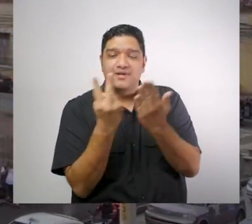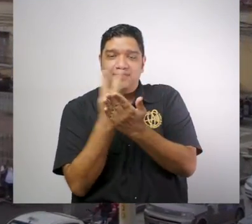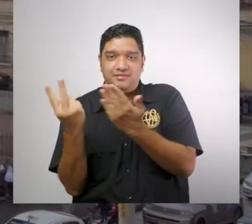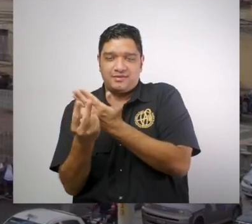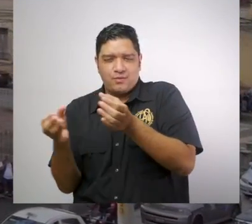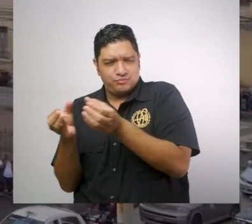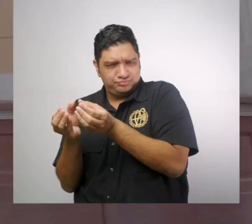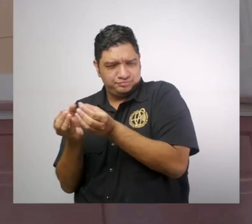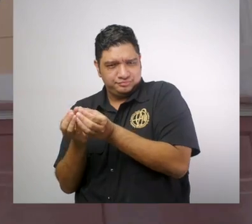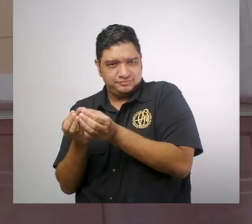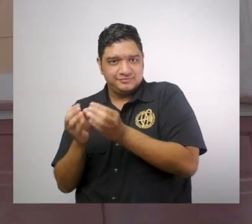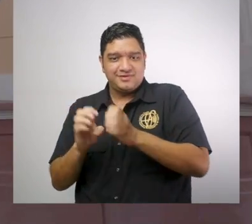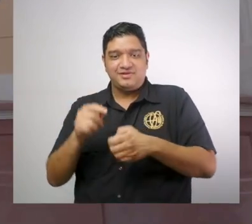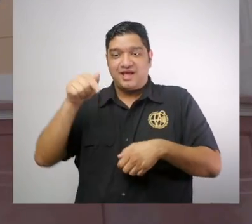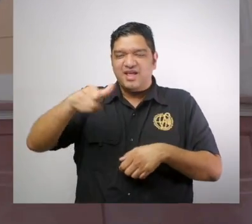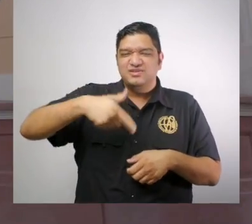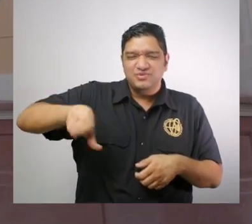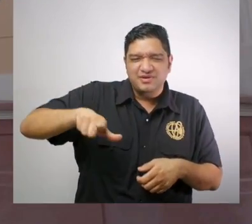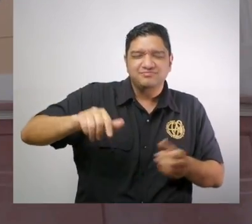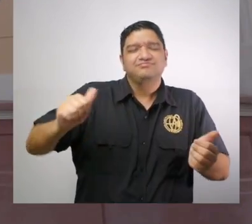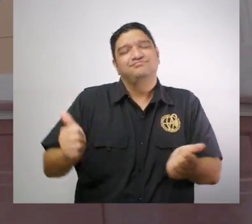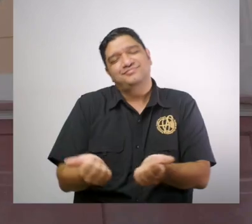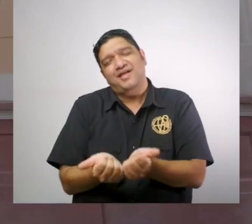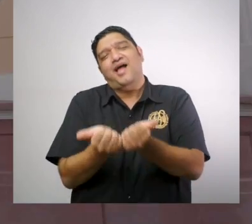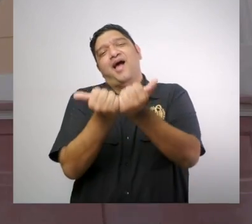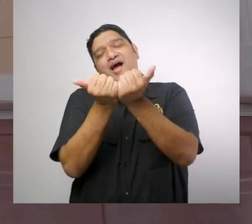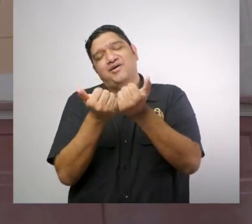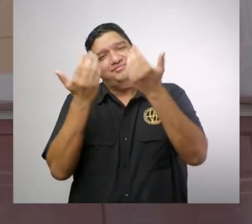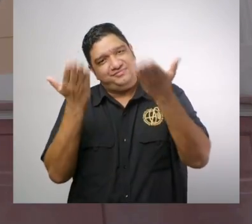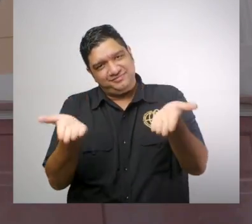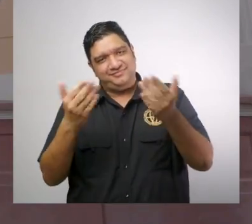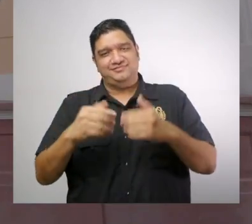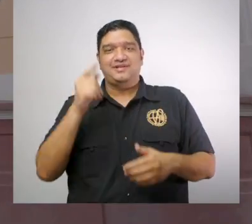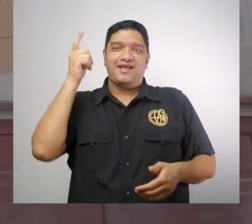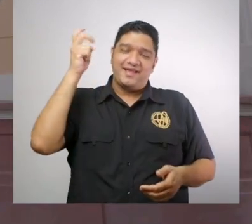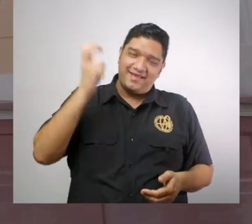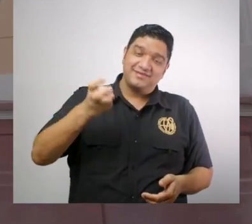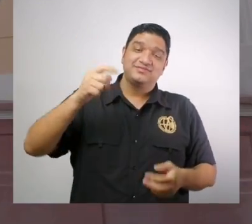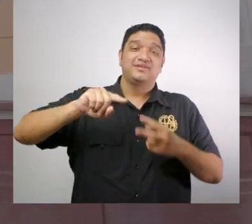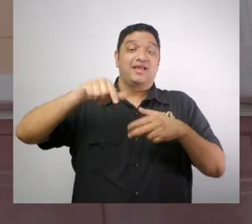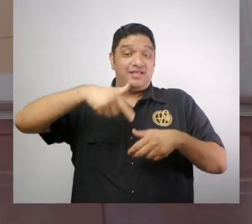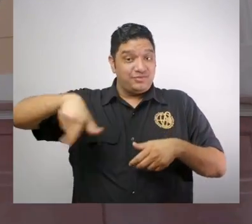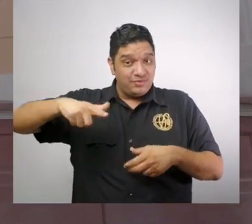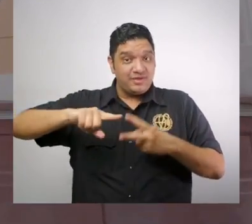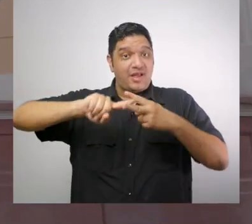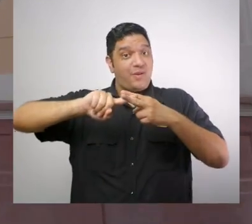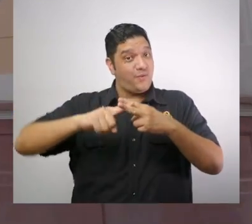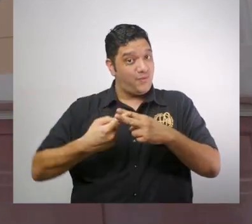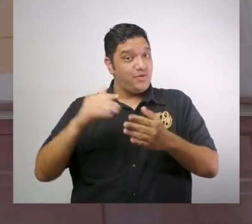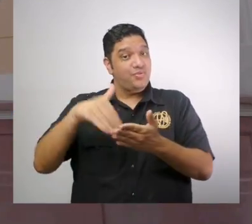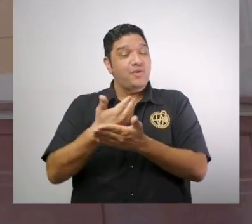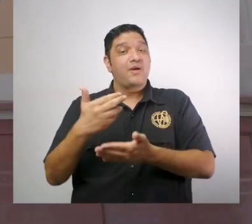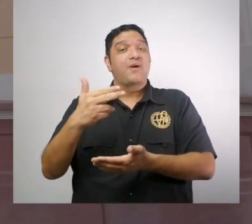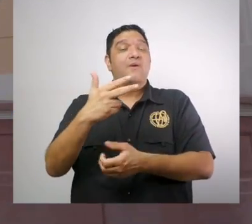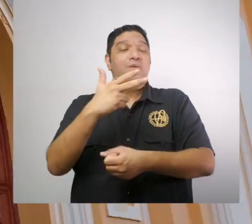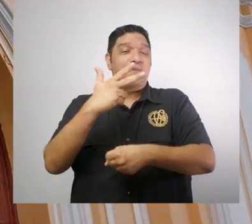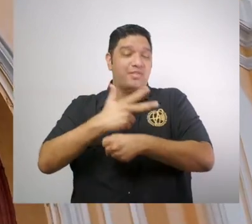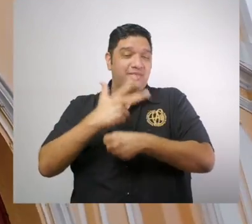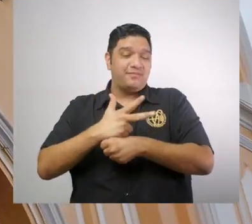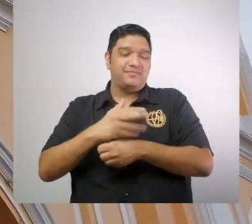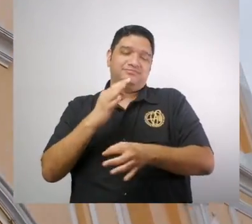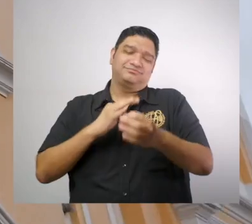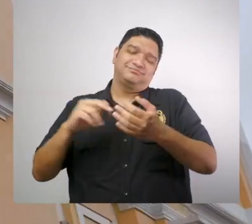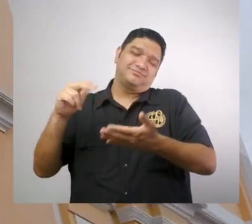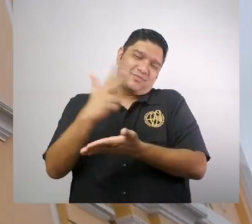llamaba la Asunción. Esto es entonces el origen de la Nueva Guatemala de la Asunción. Yo